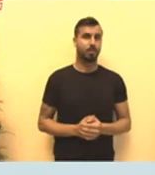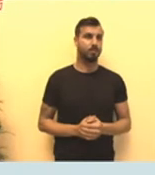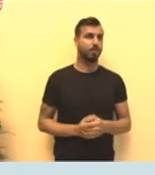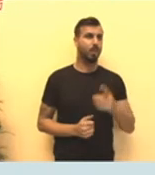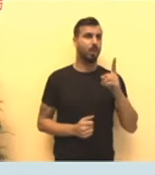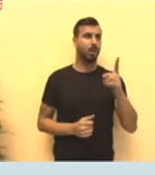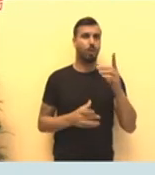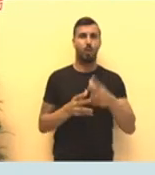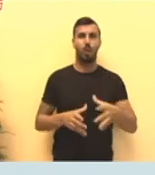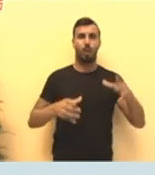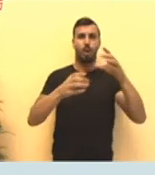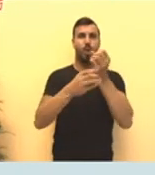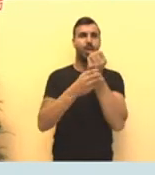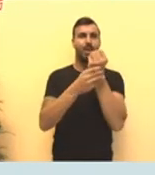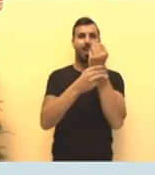Un jarrón.